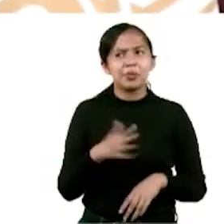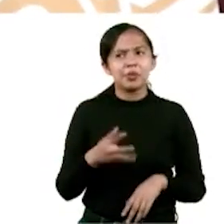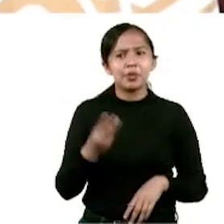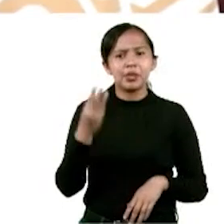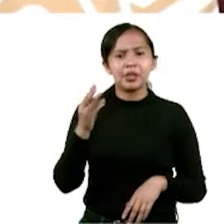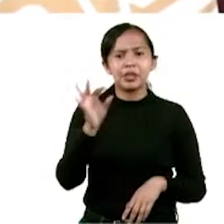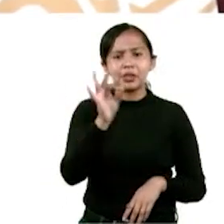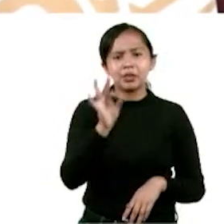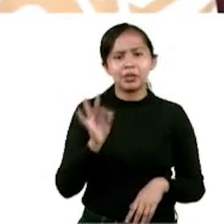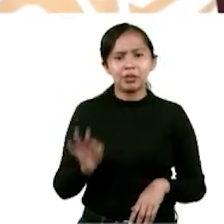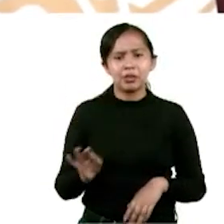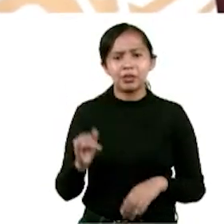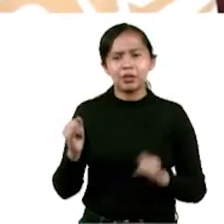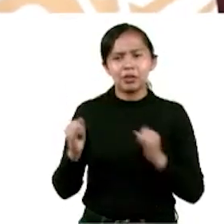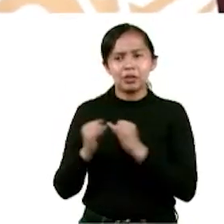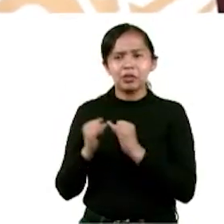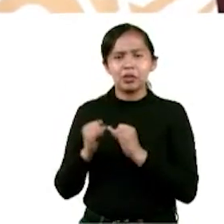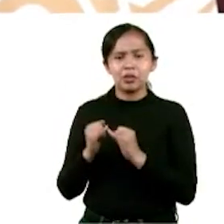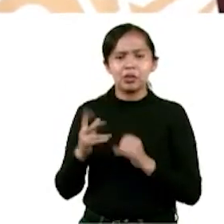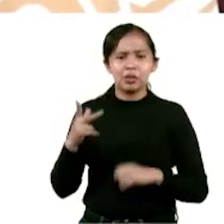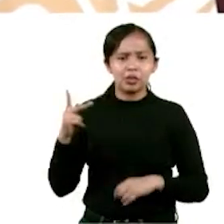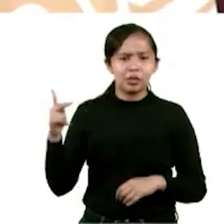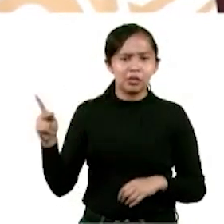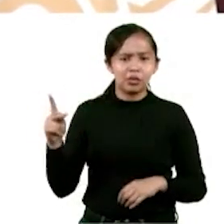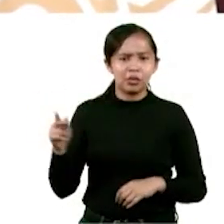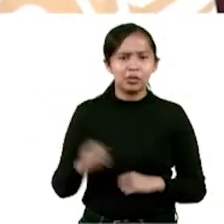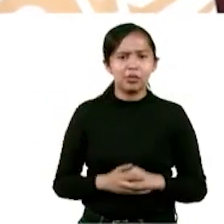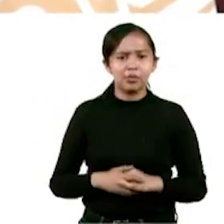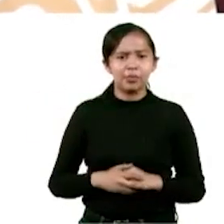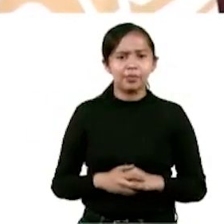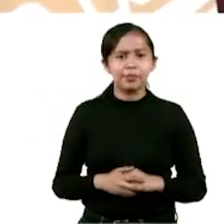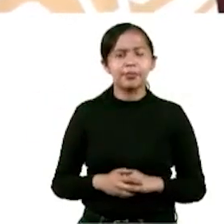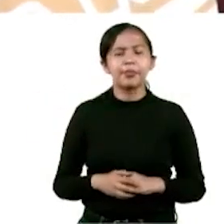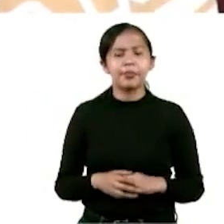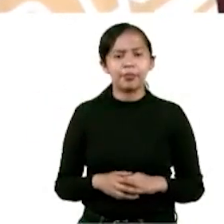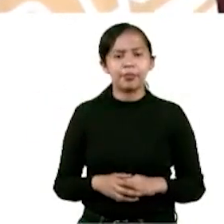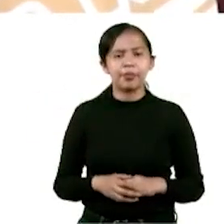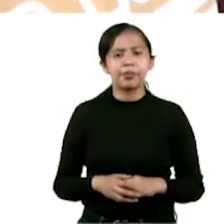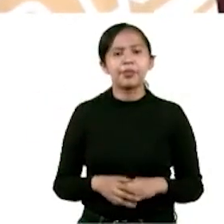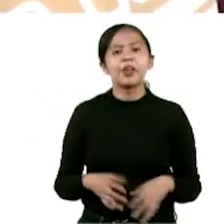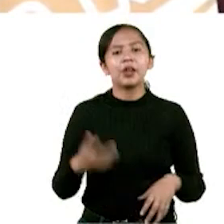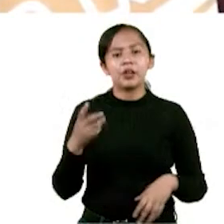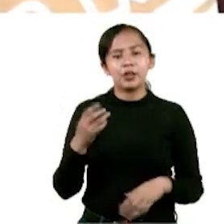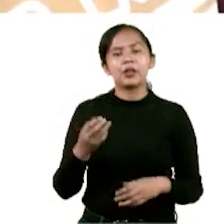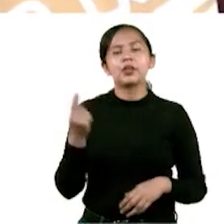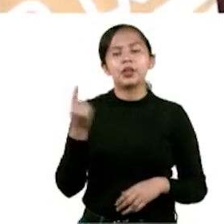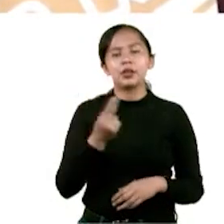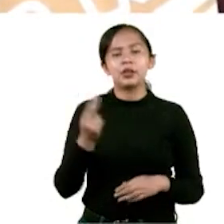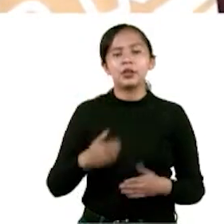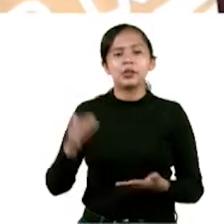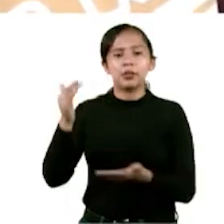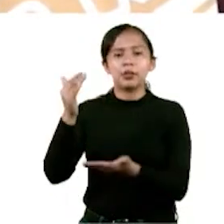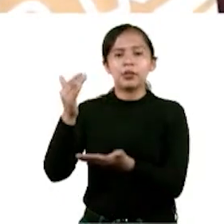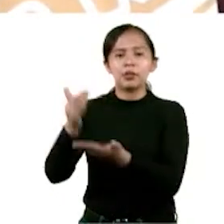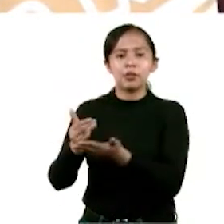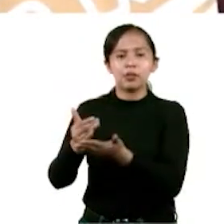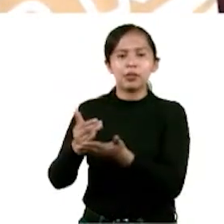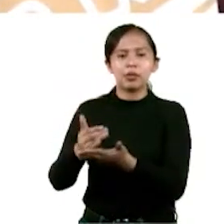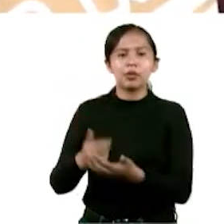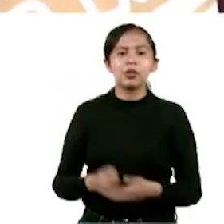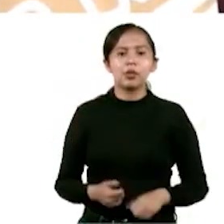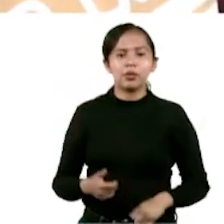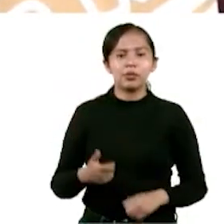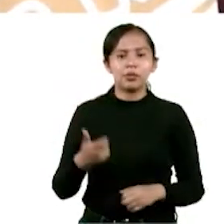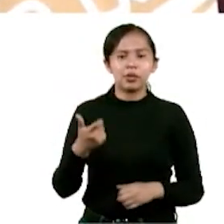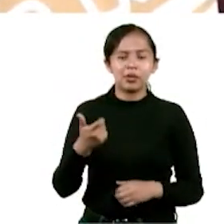3% del presupuesto del Instituto Electoral de la Ciudad de México. Sí es importante poner un límite al gasto superfluo